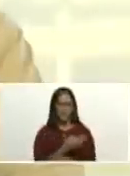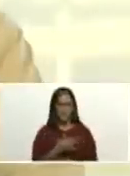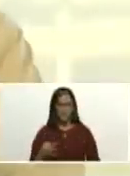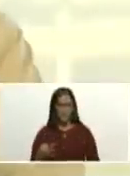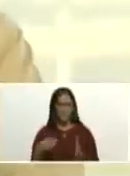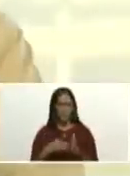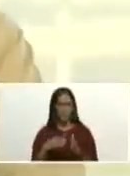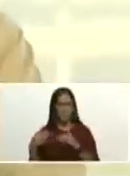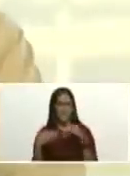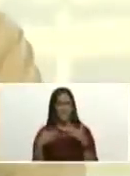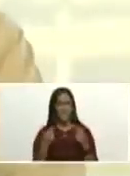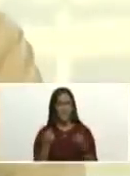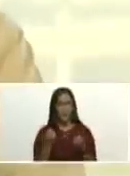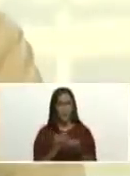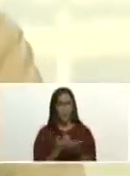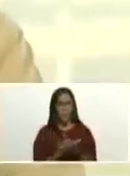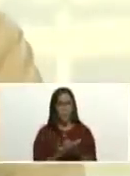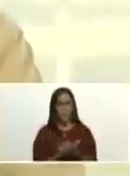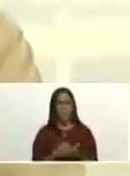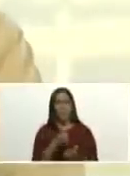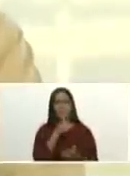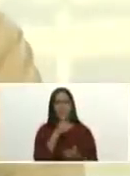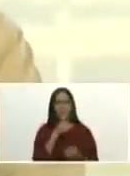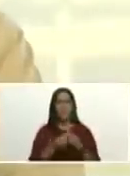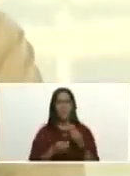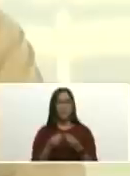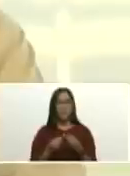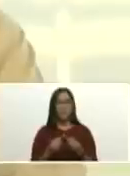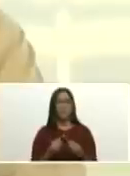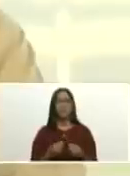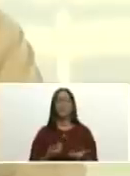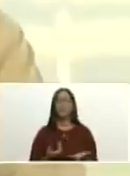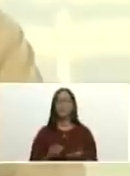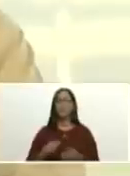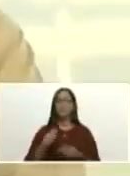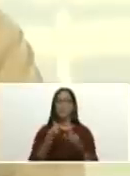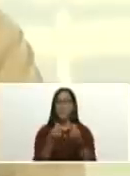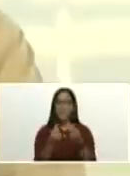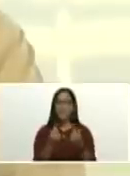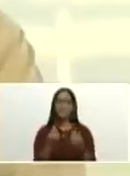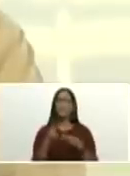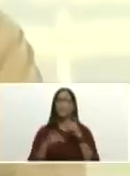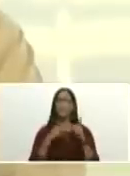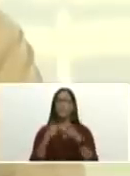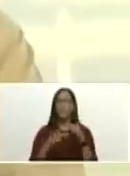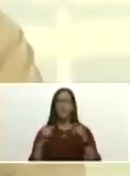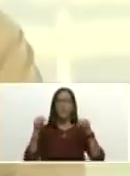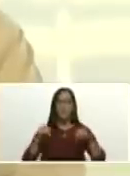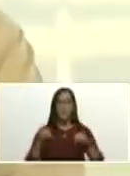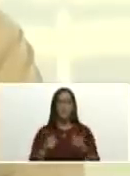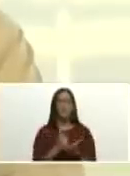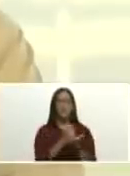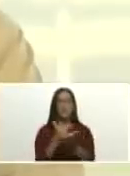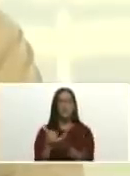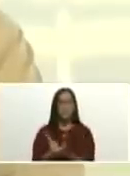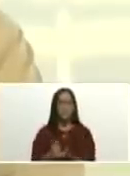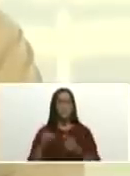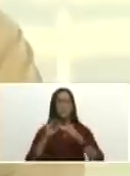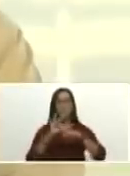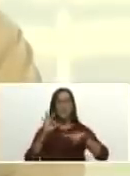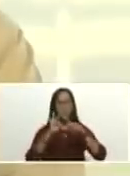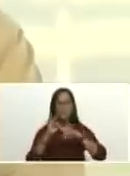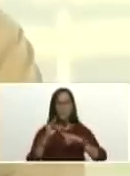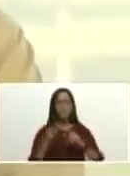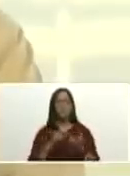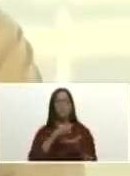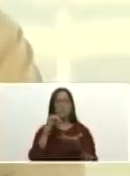la guerra económica, quienes garantizarán los ingresos productivos de esta estación en beneficio del Fondo Nacional de